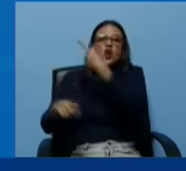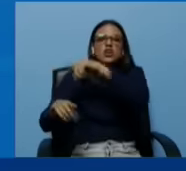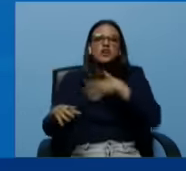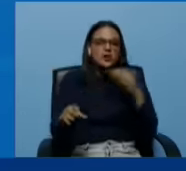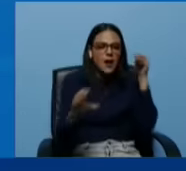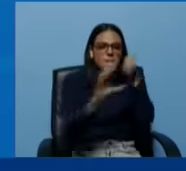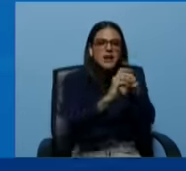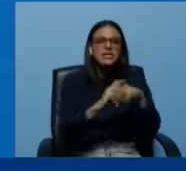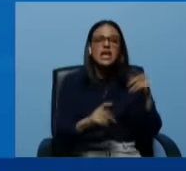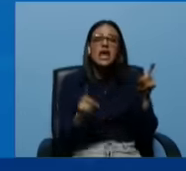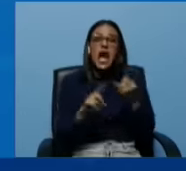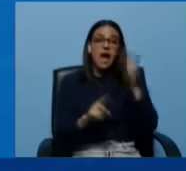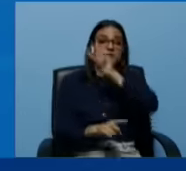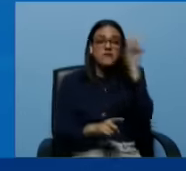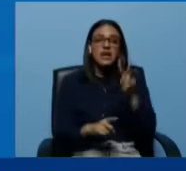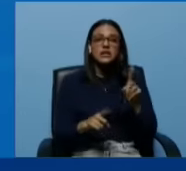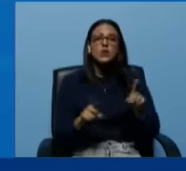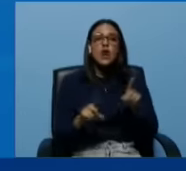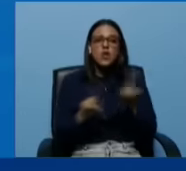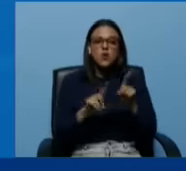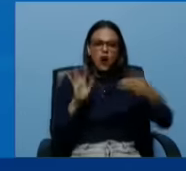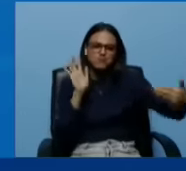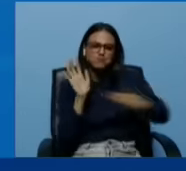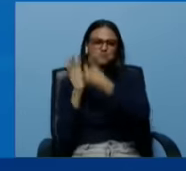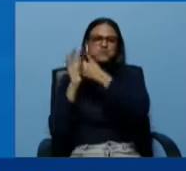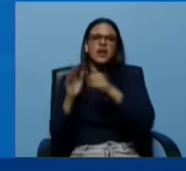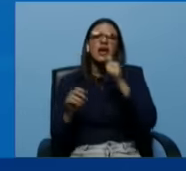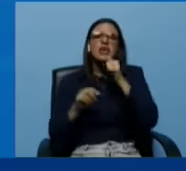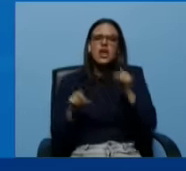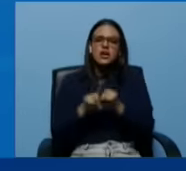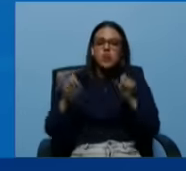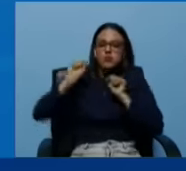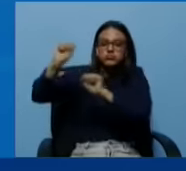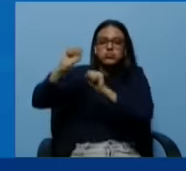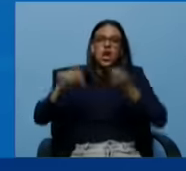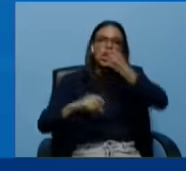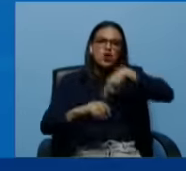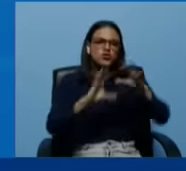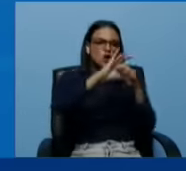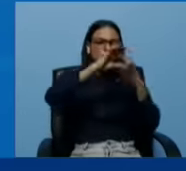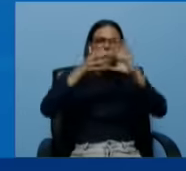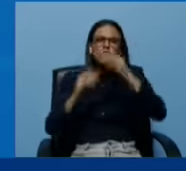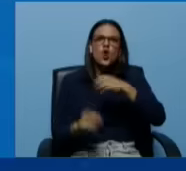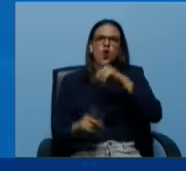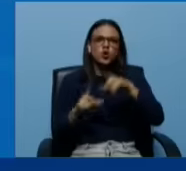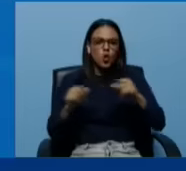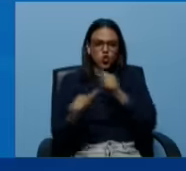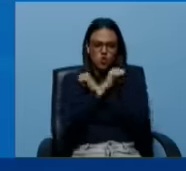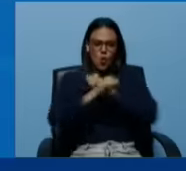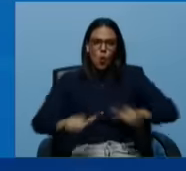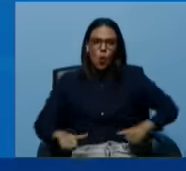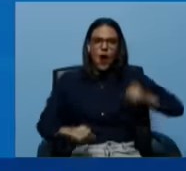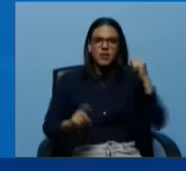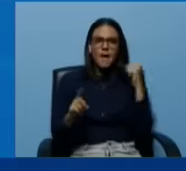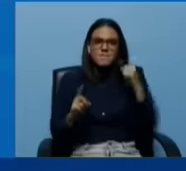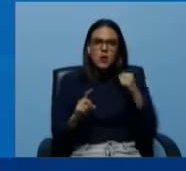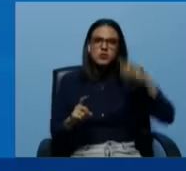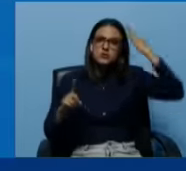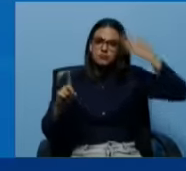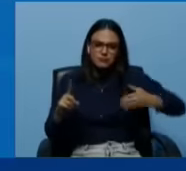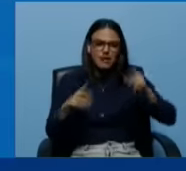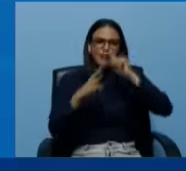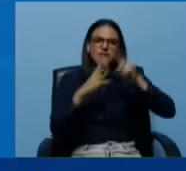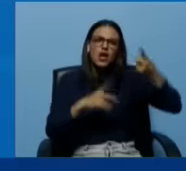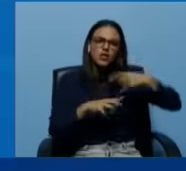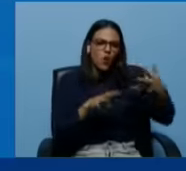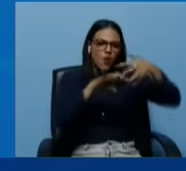fuerza. ¿Quién lo impidió? La unión del poder popular, el poder militar y el poder policial. La unión